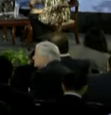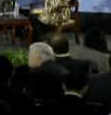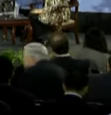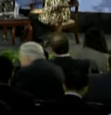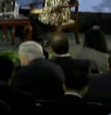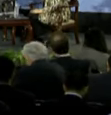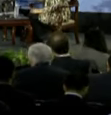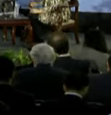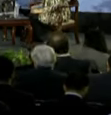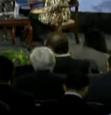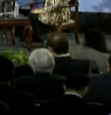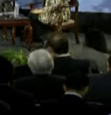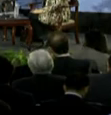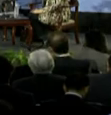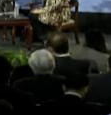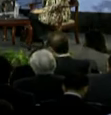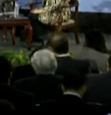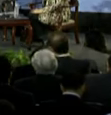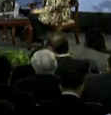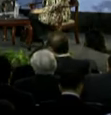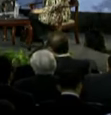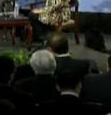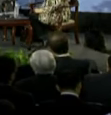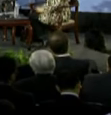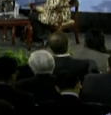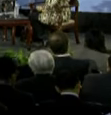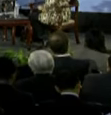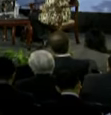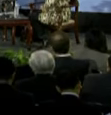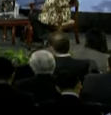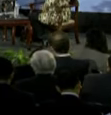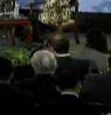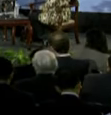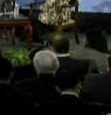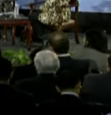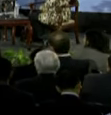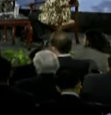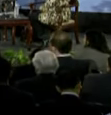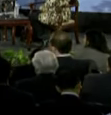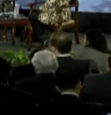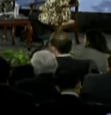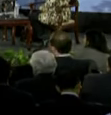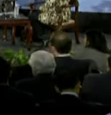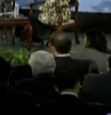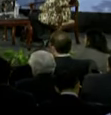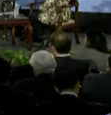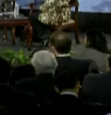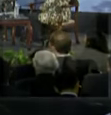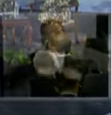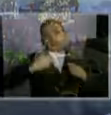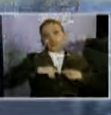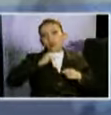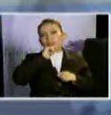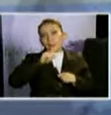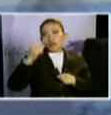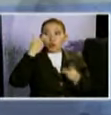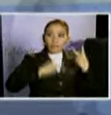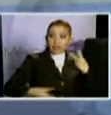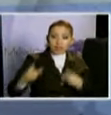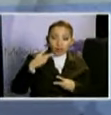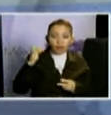de comenzar, queremos hacer esto de la manera más interactiva posible, con ustedes, por supuesto, y con la gente que incluso no está